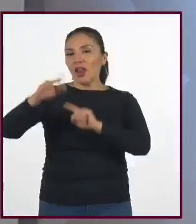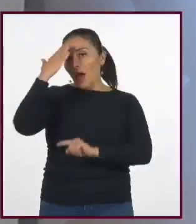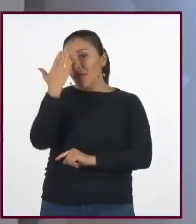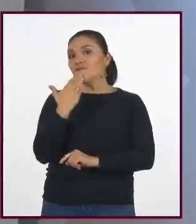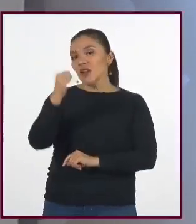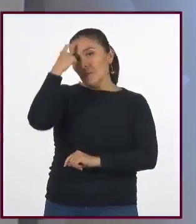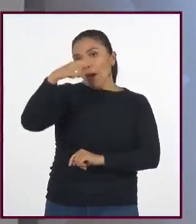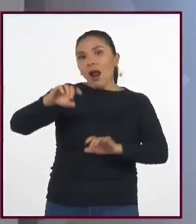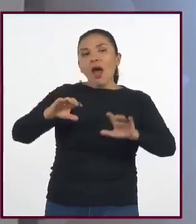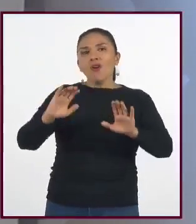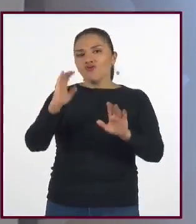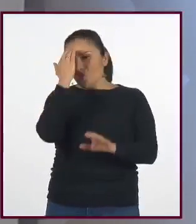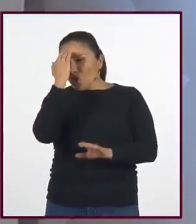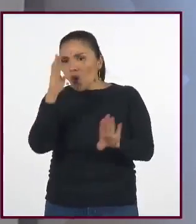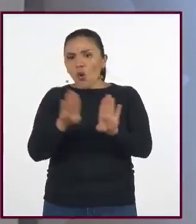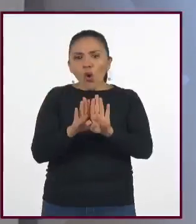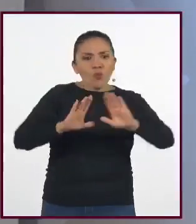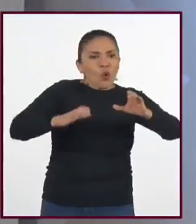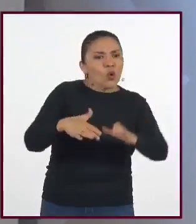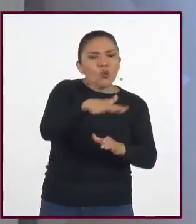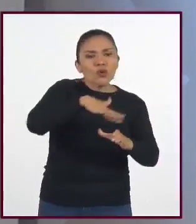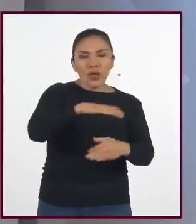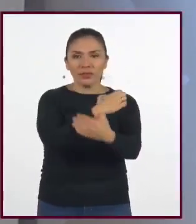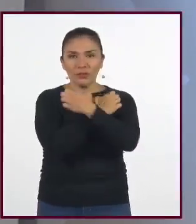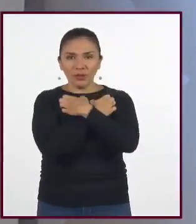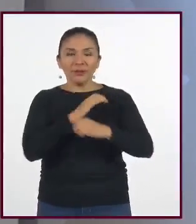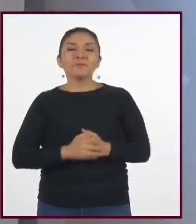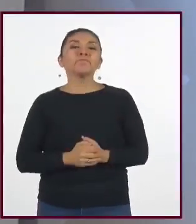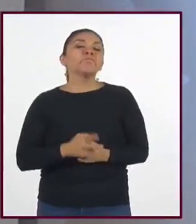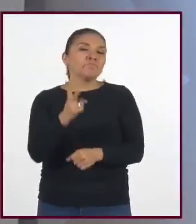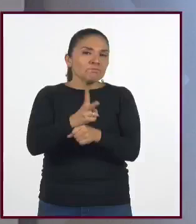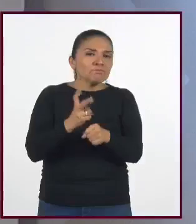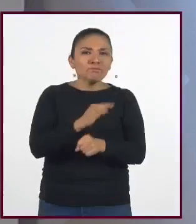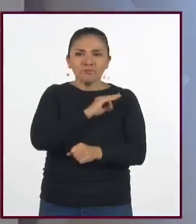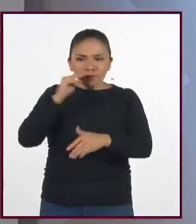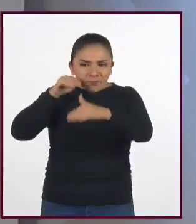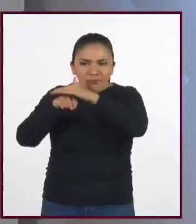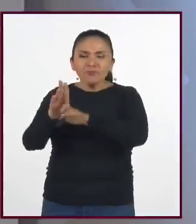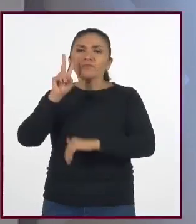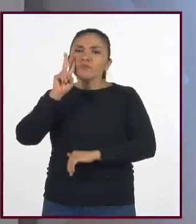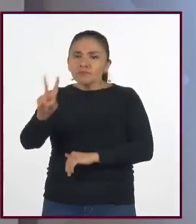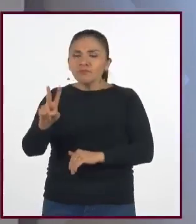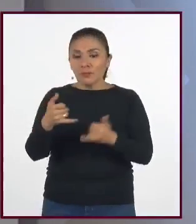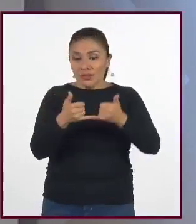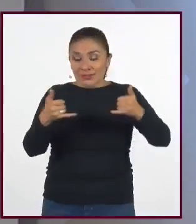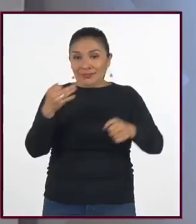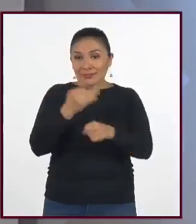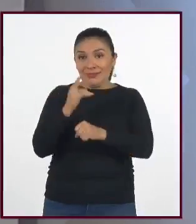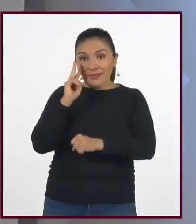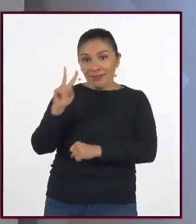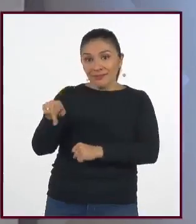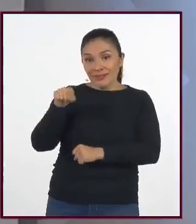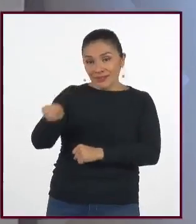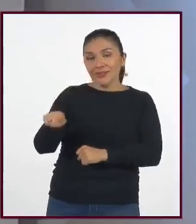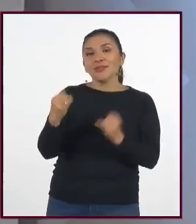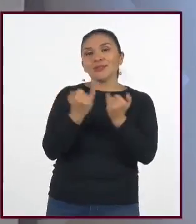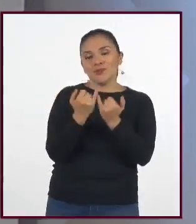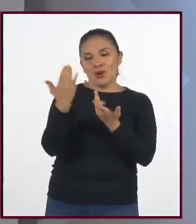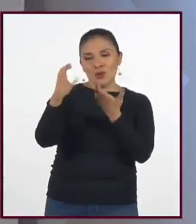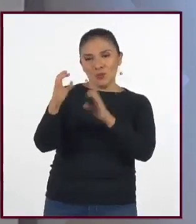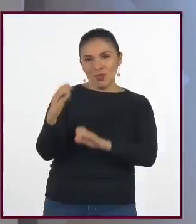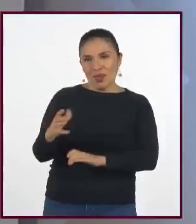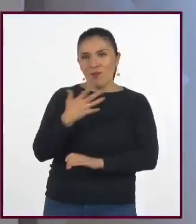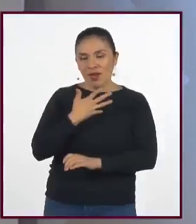desarrollo integral de la comunidad educativa. Les invitamos a explorarla y el enlace aparecerá en la pantalla y en la sección de